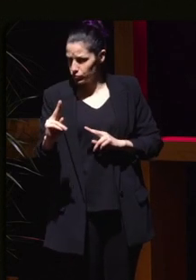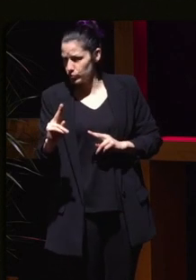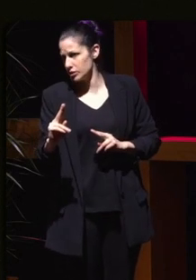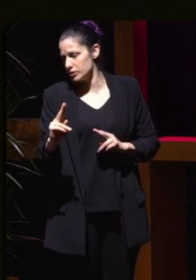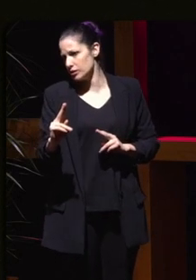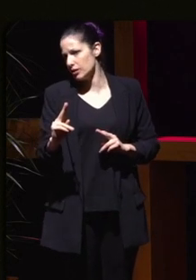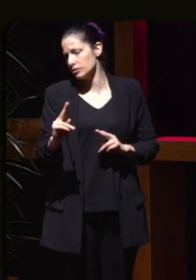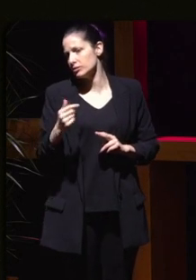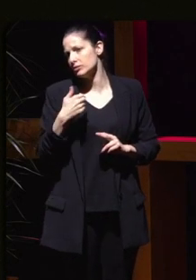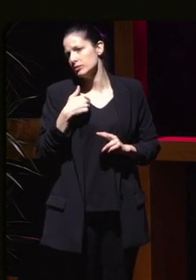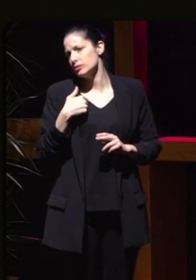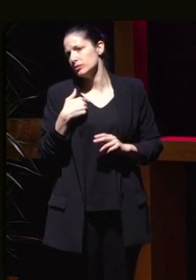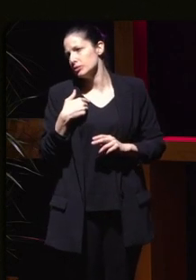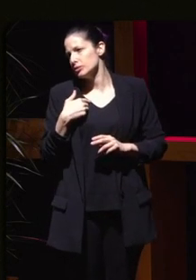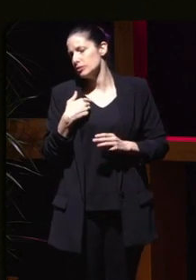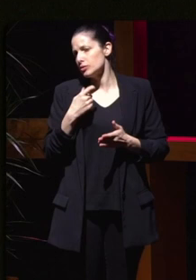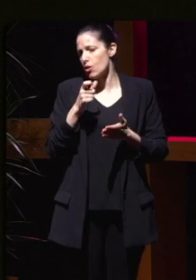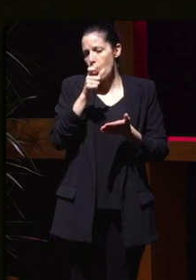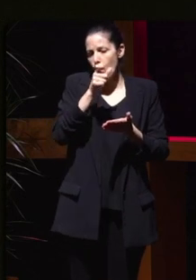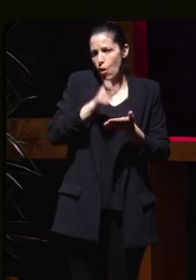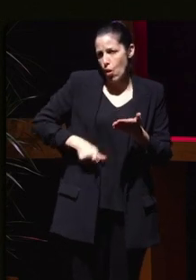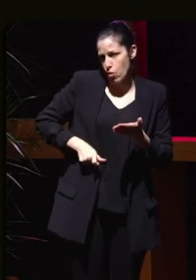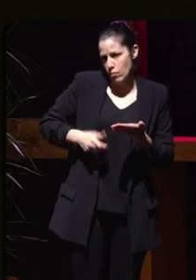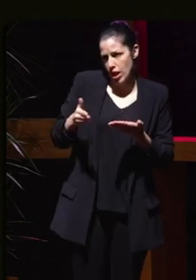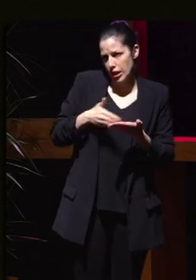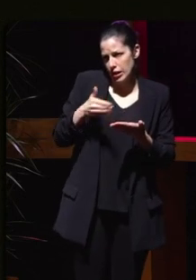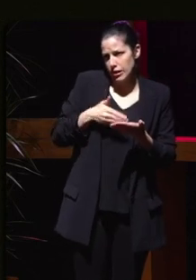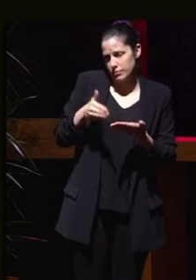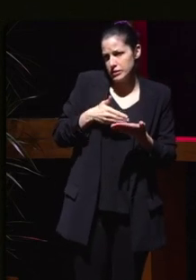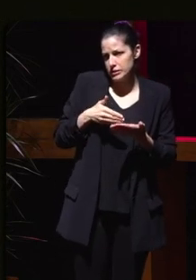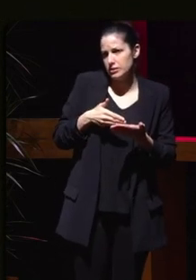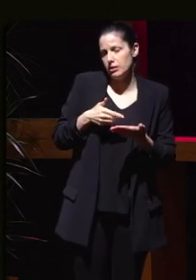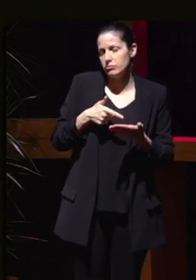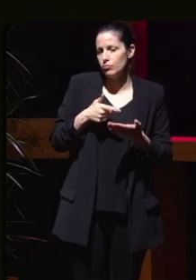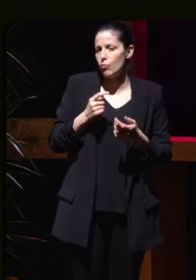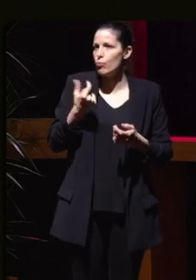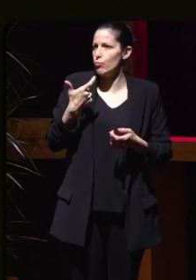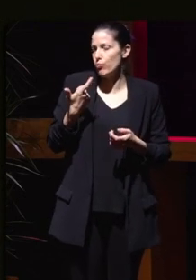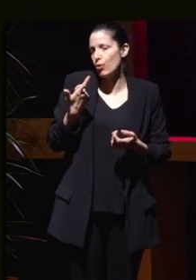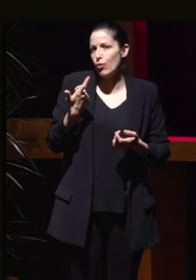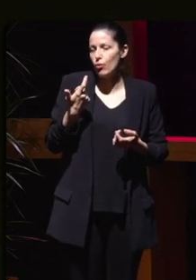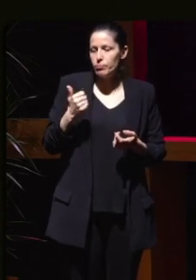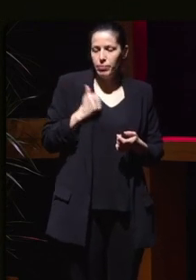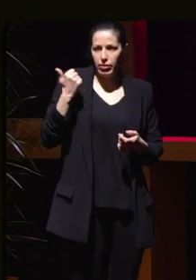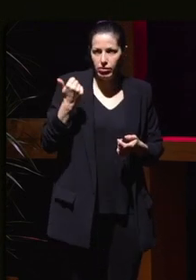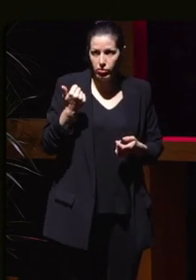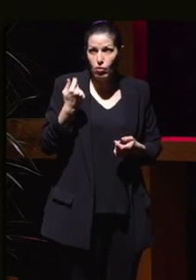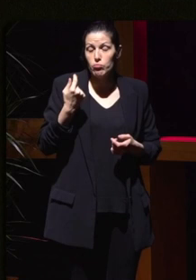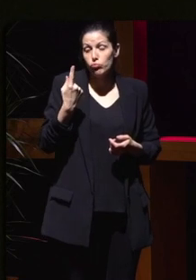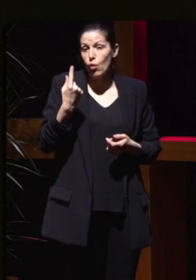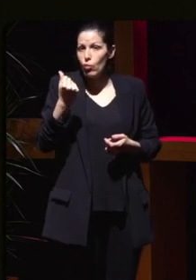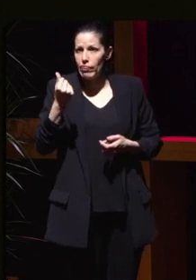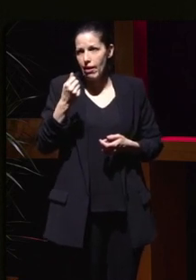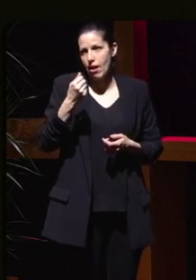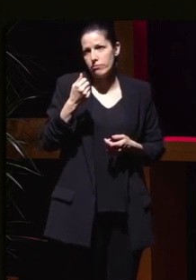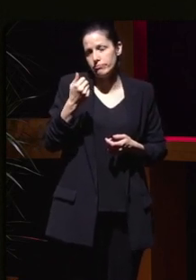a columna a columna Checa de un poco accidental accidental físicamente porque me crucé y un día con pereiro por la rúa y